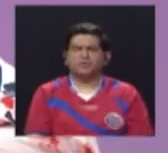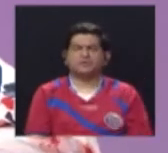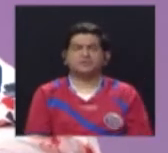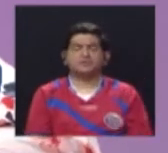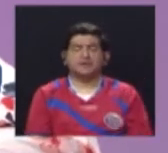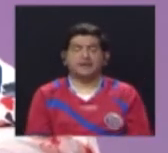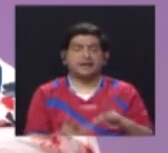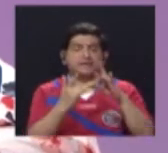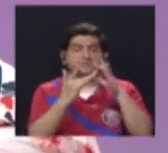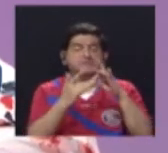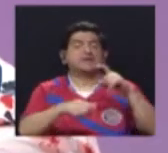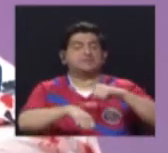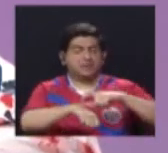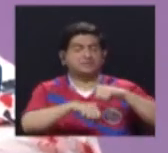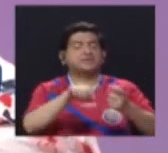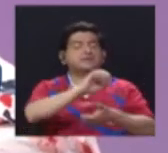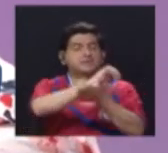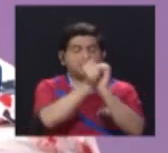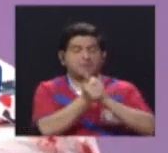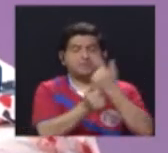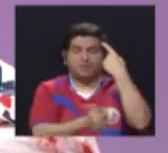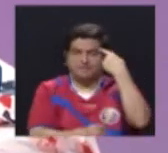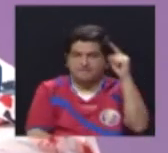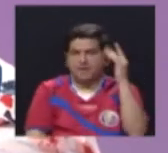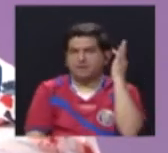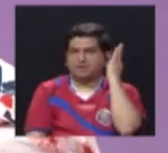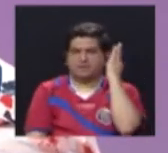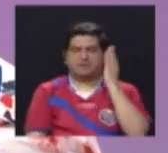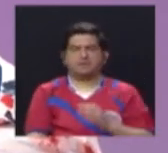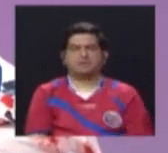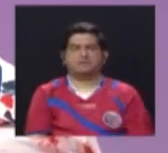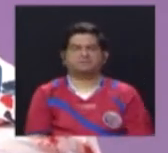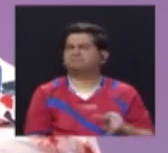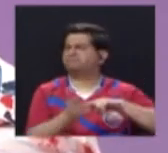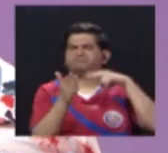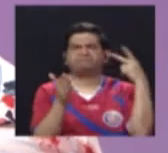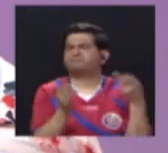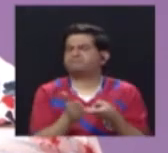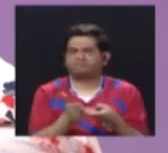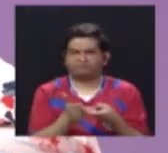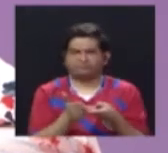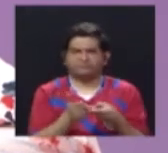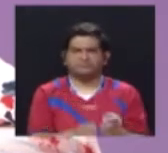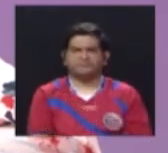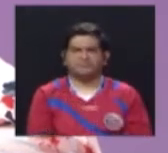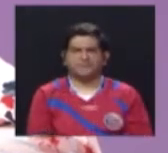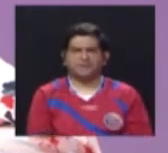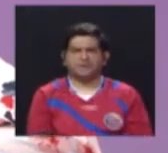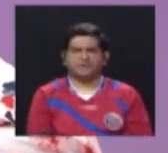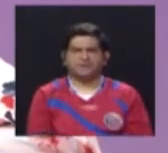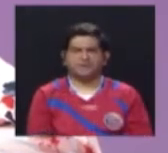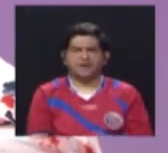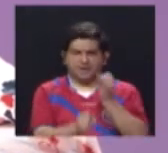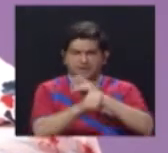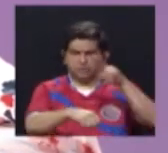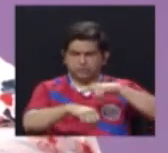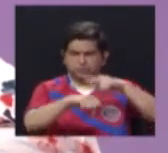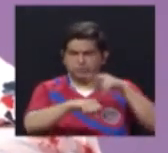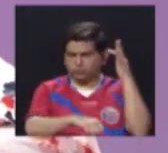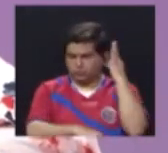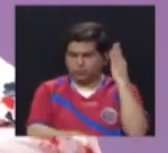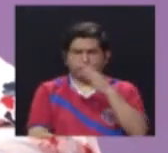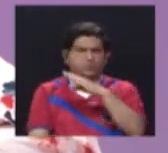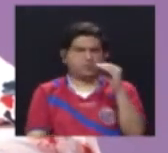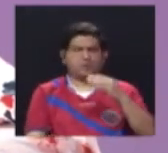deben ser tiempos de cambio para las mujeres y eso significa que desde el dínamo y desde